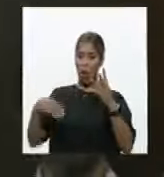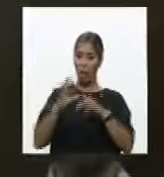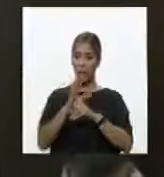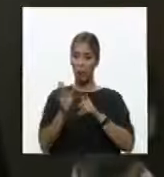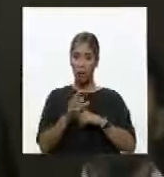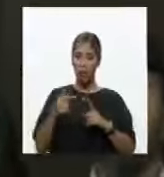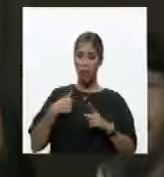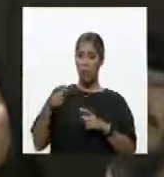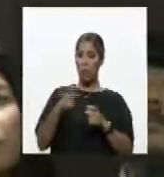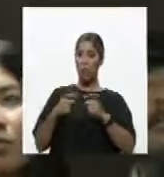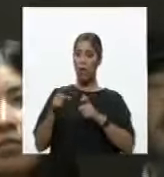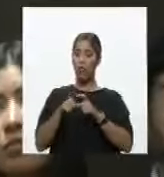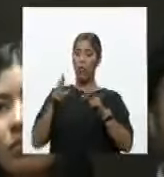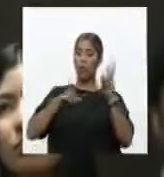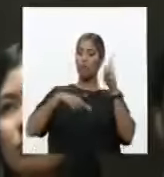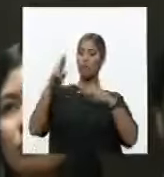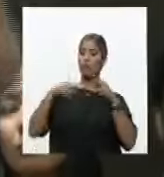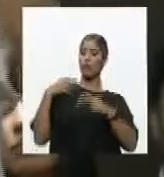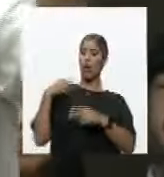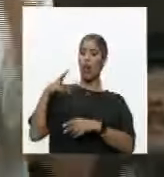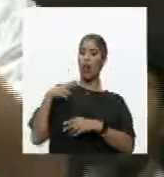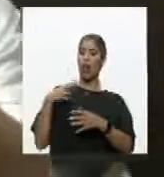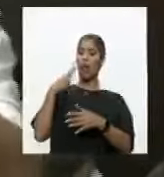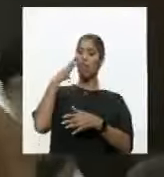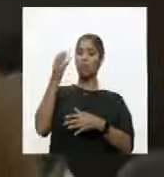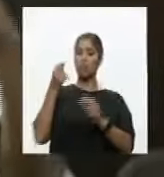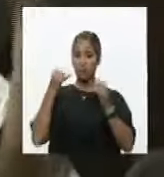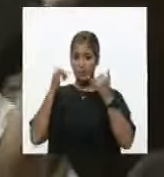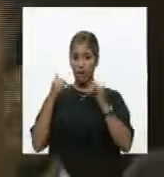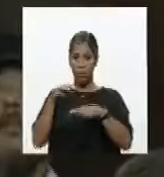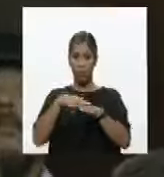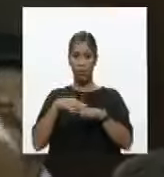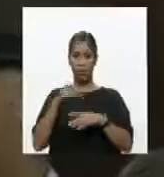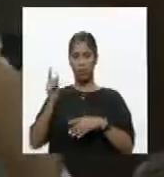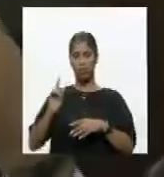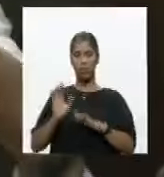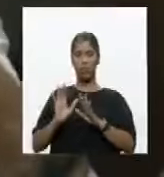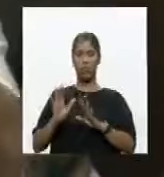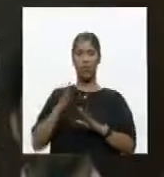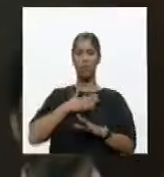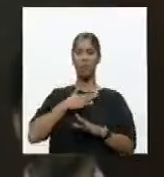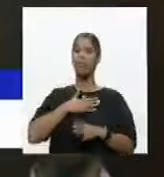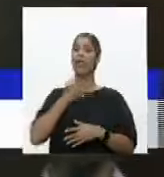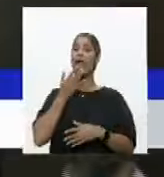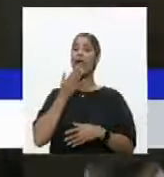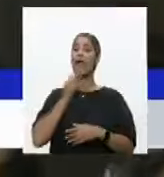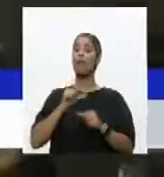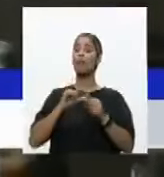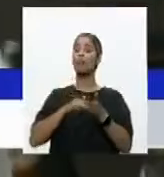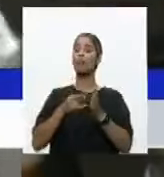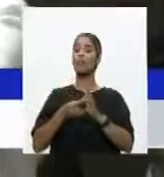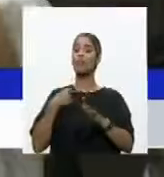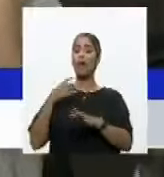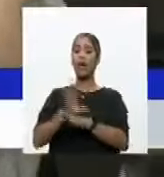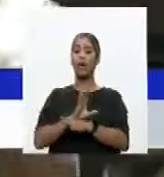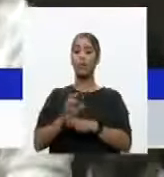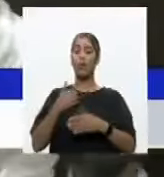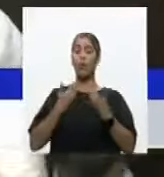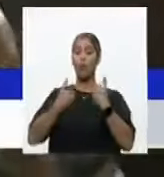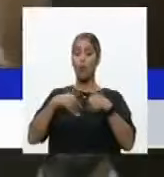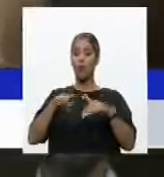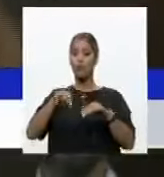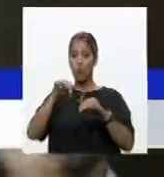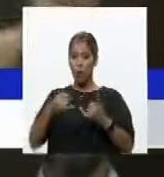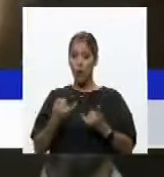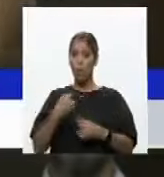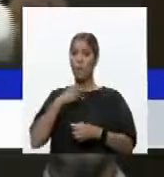cultural, yo no estoy buscando estar en un museo, ni que alguien me celebre en un ministerio, tal o cual. Mi ejemplo sostiene mi canción. Y por eso Ali hoy